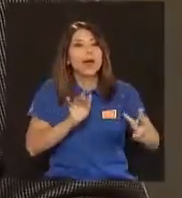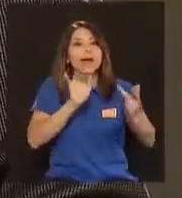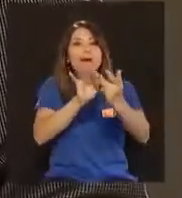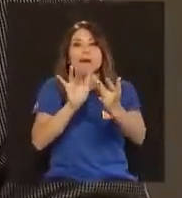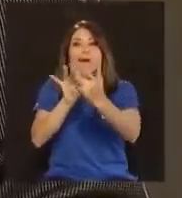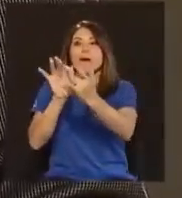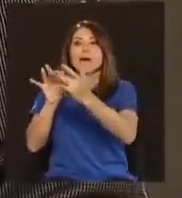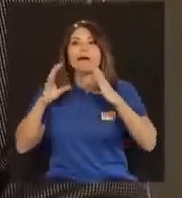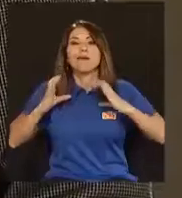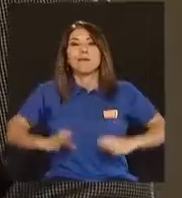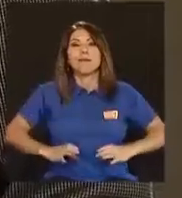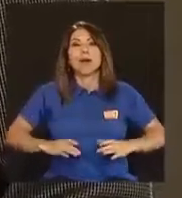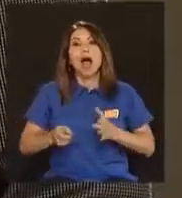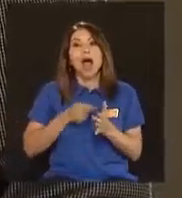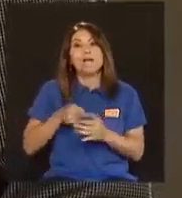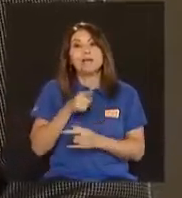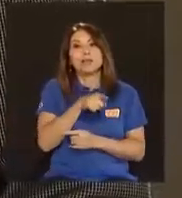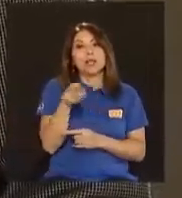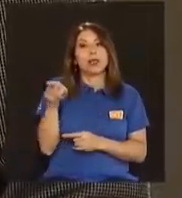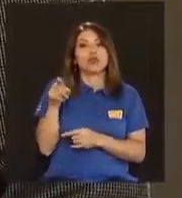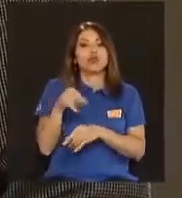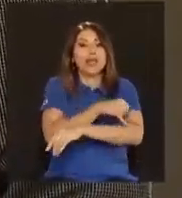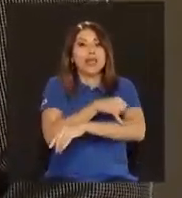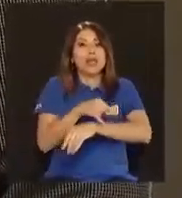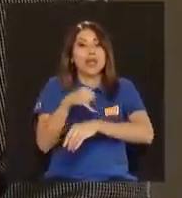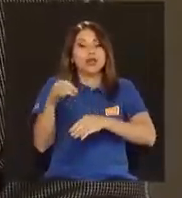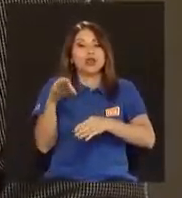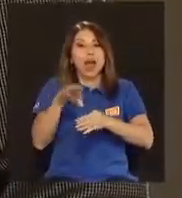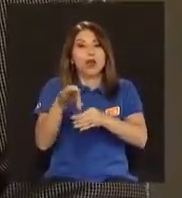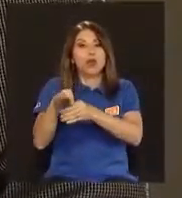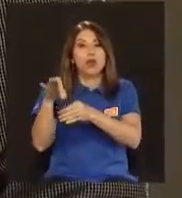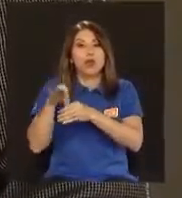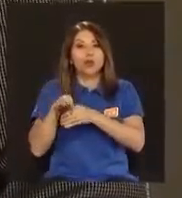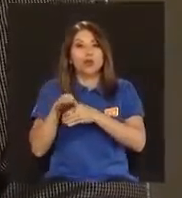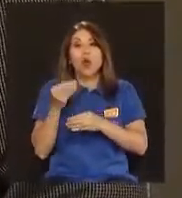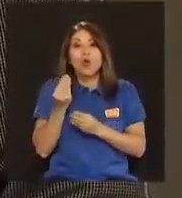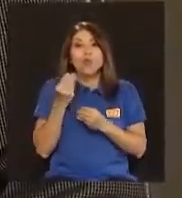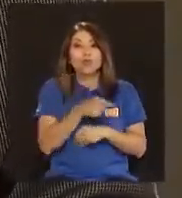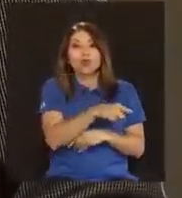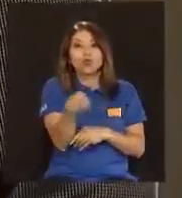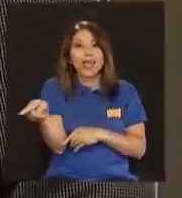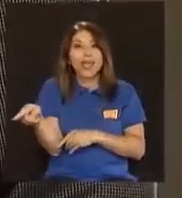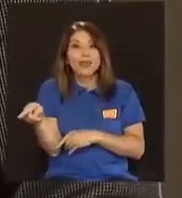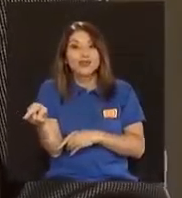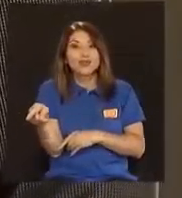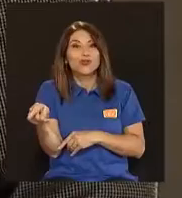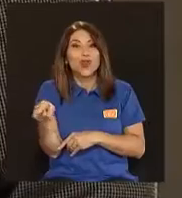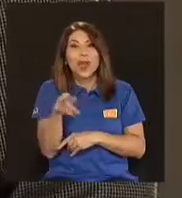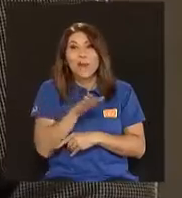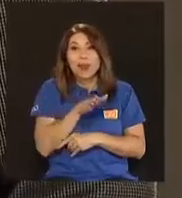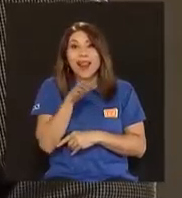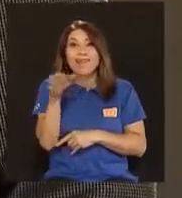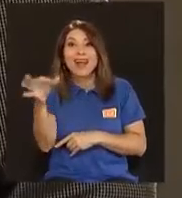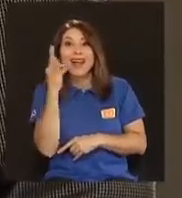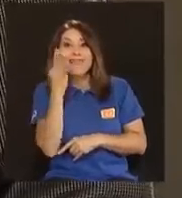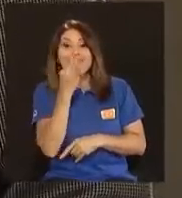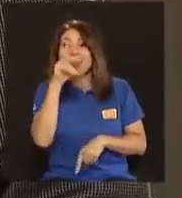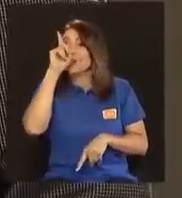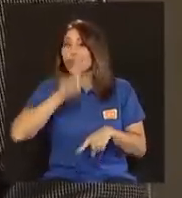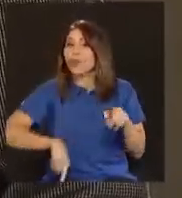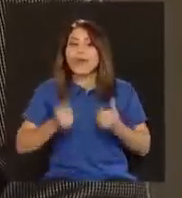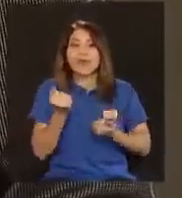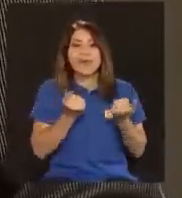son ingenieros agrónomos, muchos de ellos llegan en moto a las fincas porque no se puede acceder en uh-huh. vehículo, no